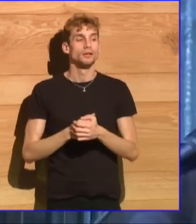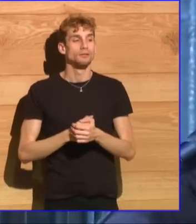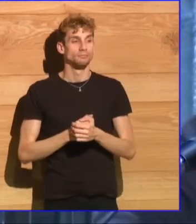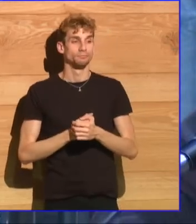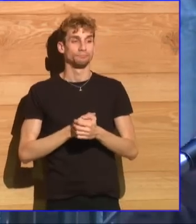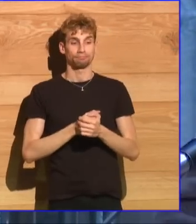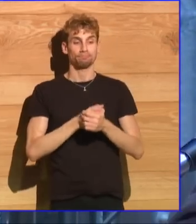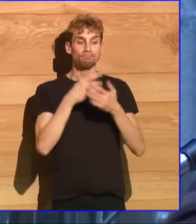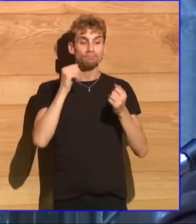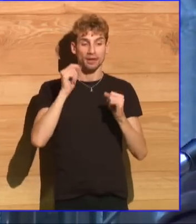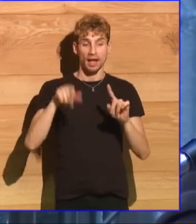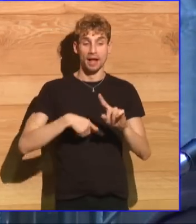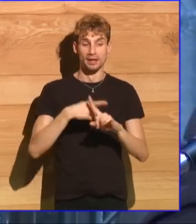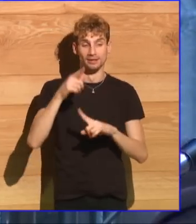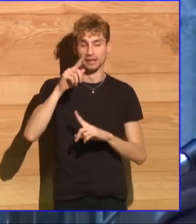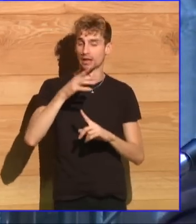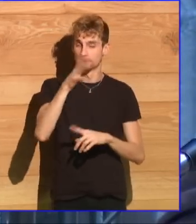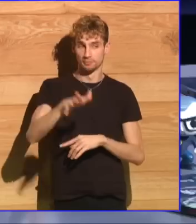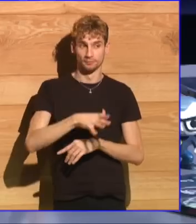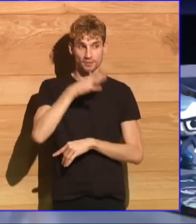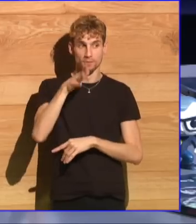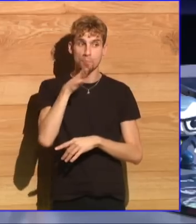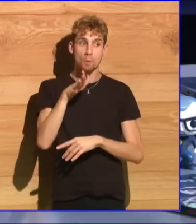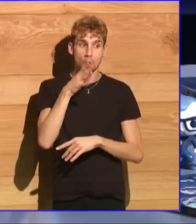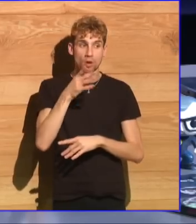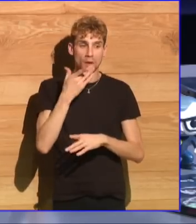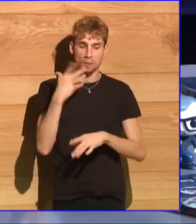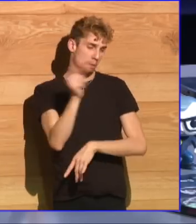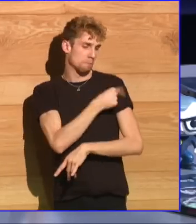Y Víctor muchas, Fleming ¿eh? era impresionante. Porque lo mismo te inventa